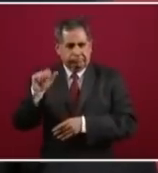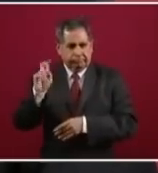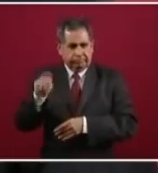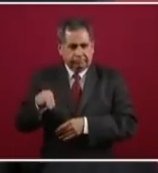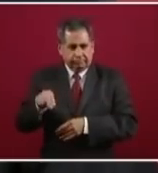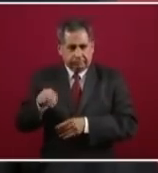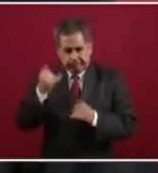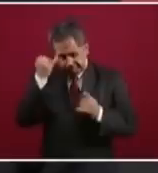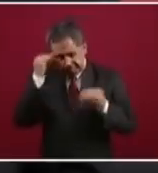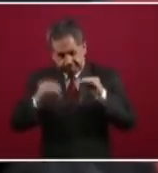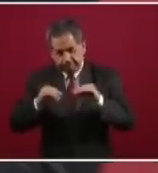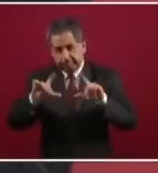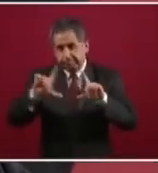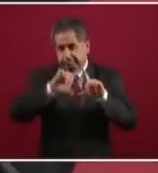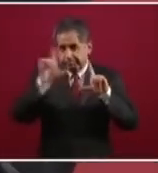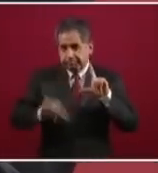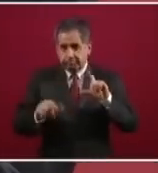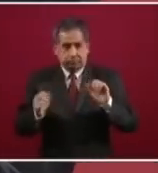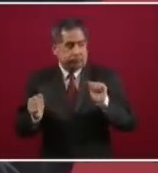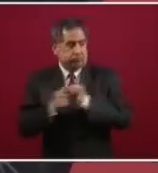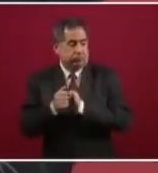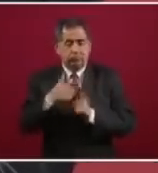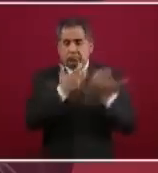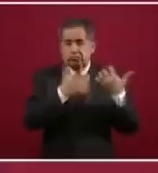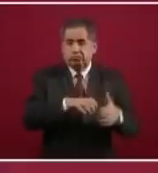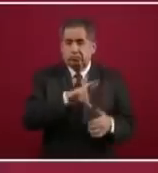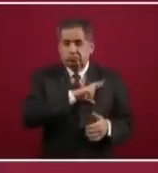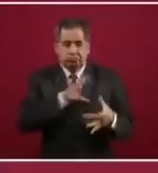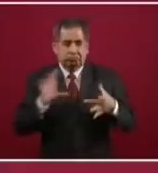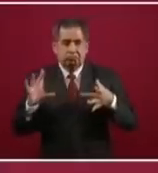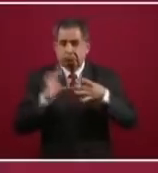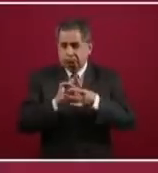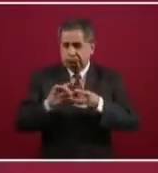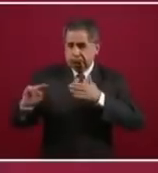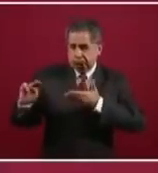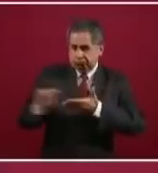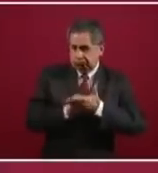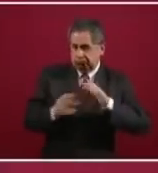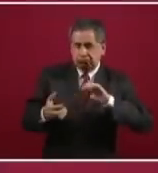de Infraestructura Nacional con la iniciativa privada.